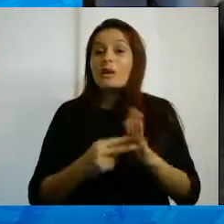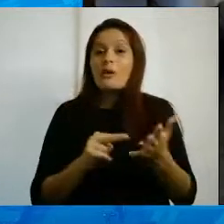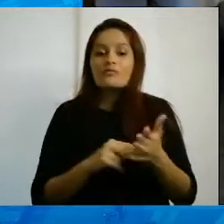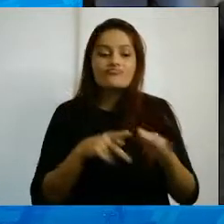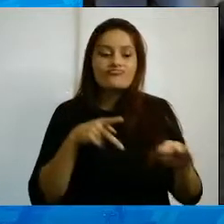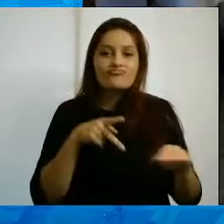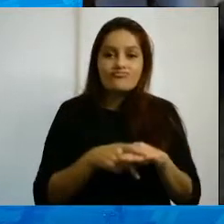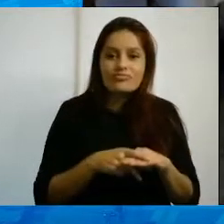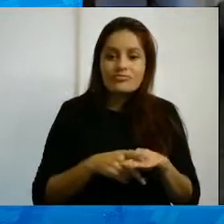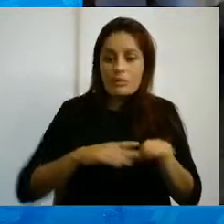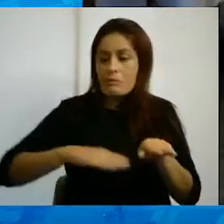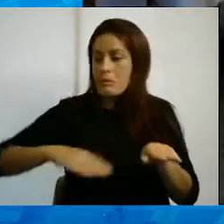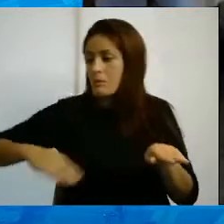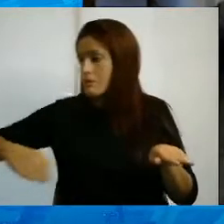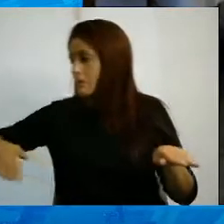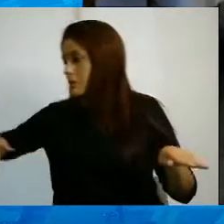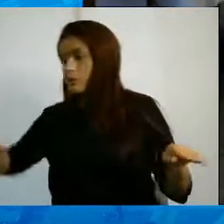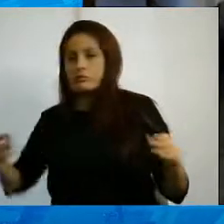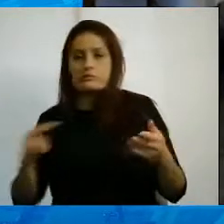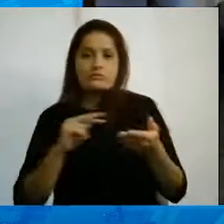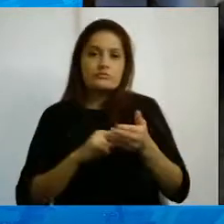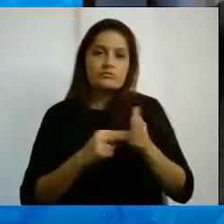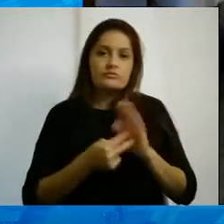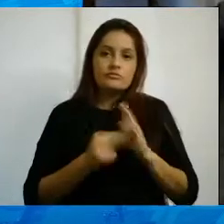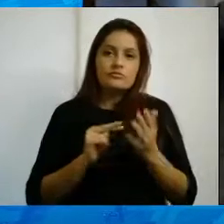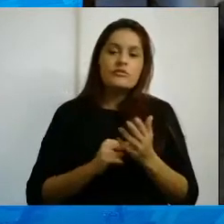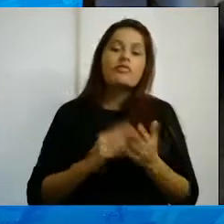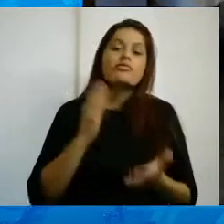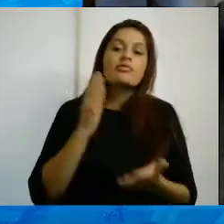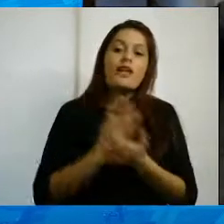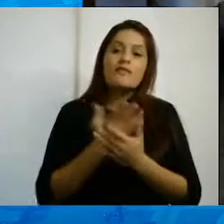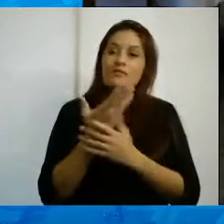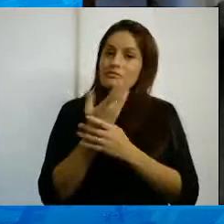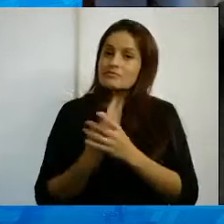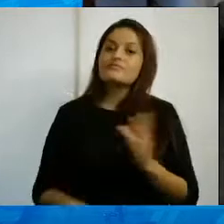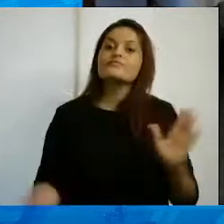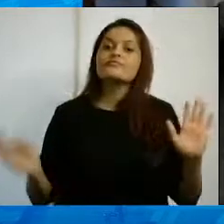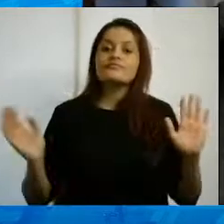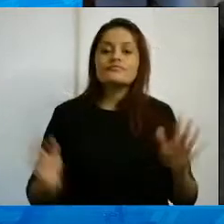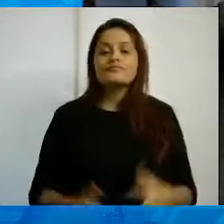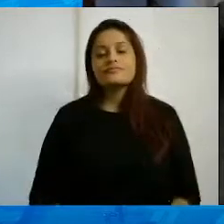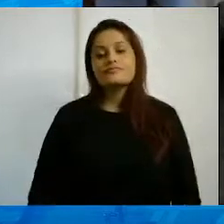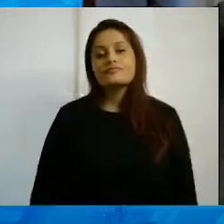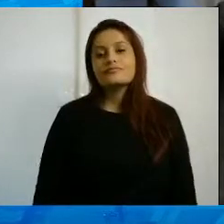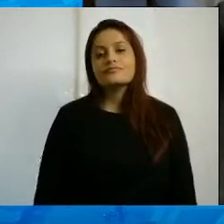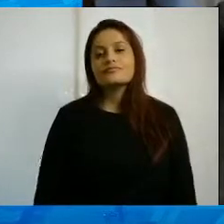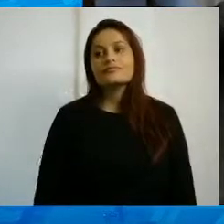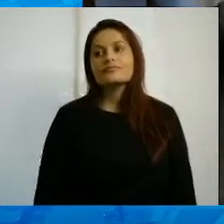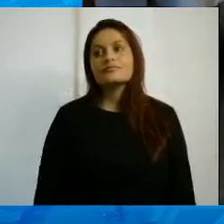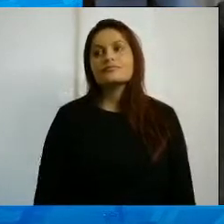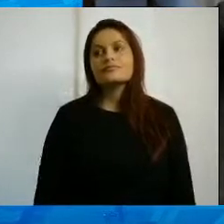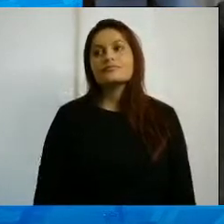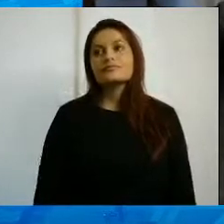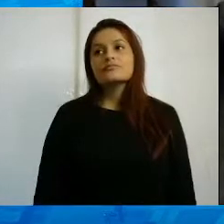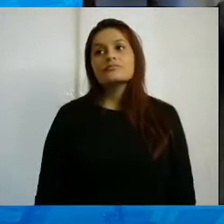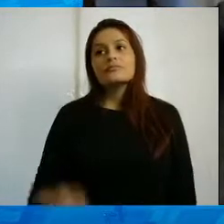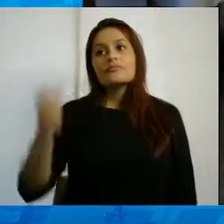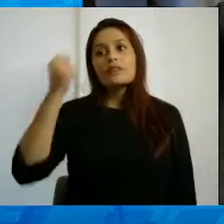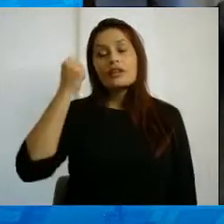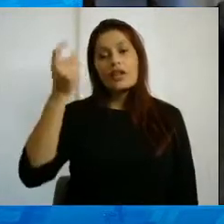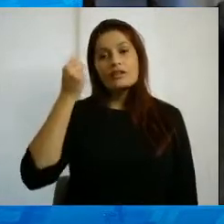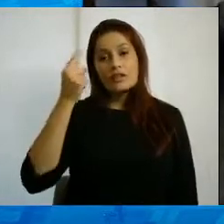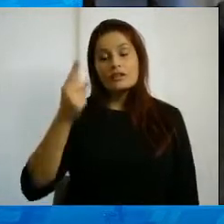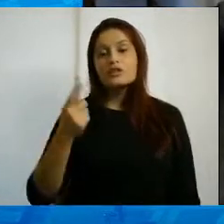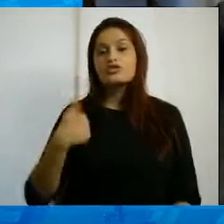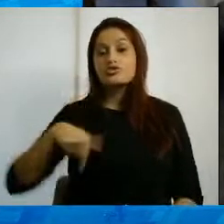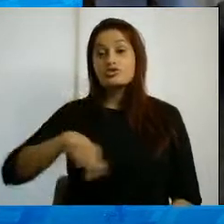de aquella reparación tienen que ser mitigadas. Y por lo tanto, estamos a la espera